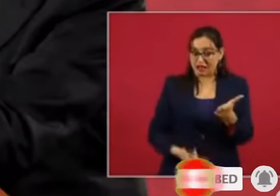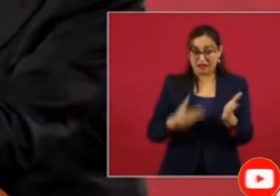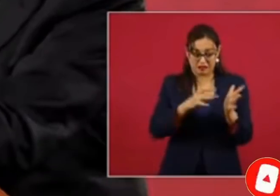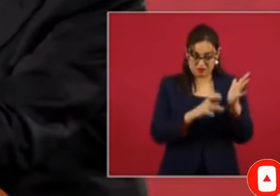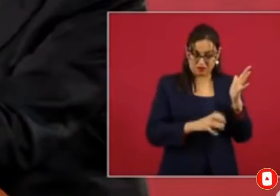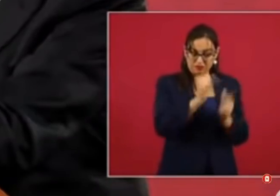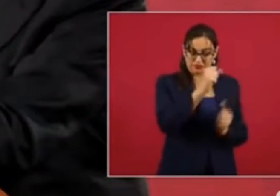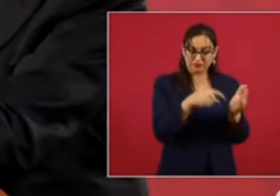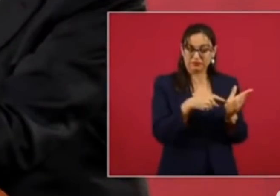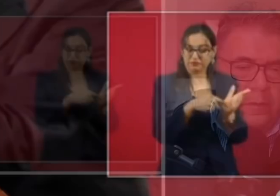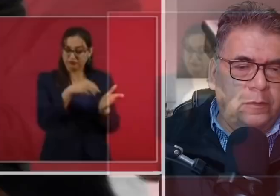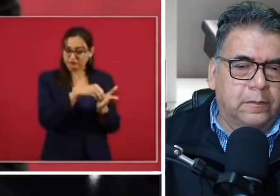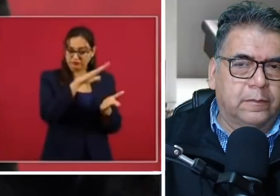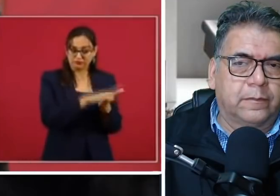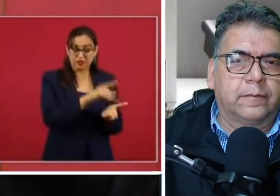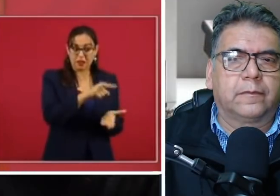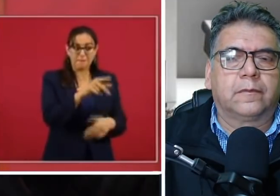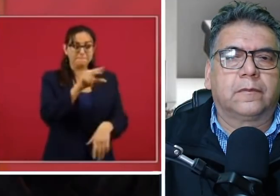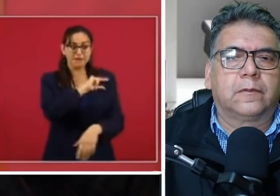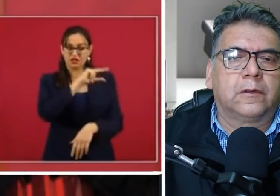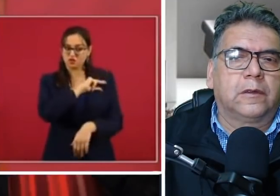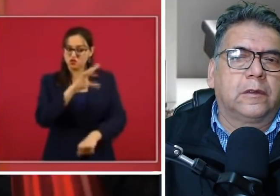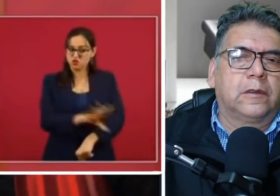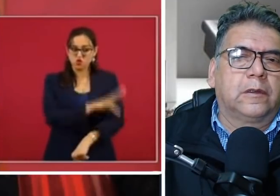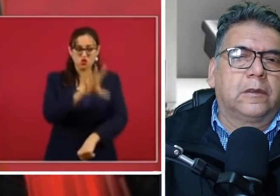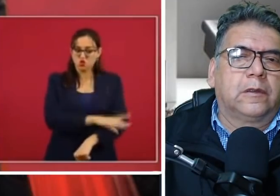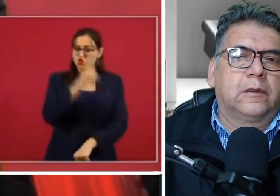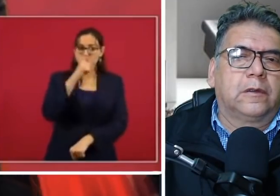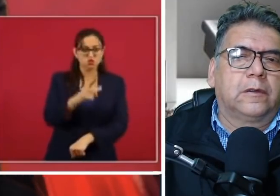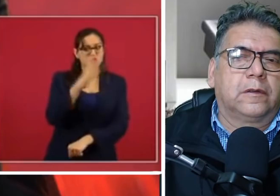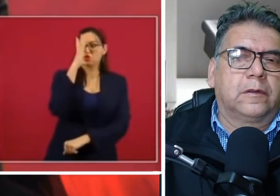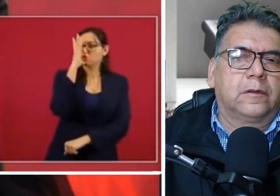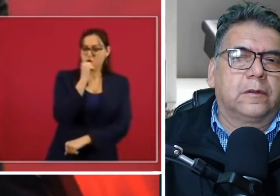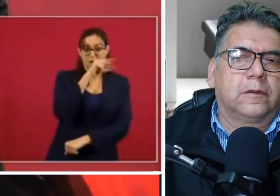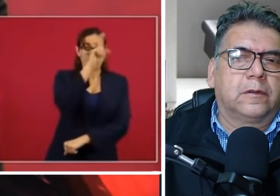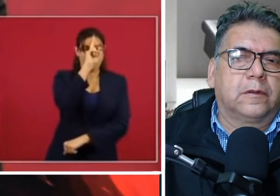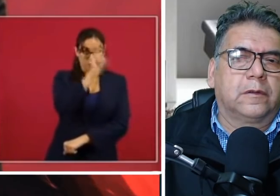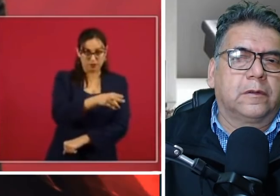podían generar la energía eléctrica, con una ley secundaria